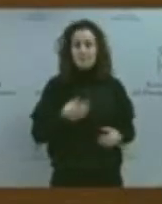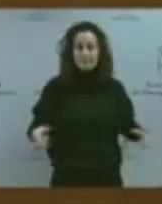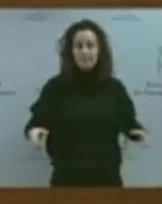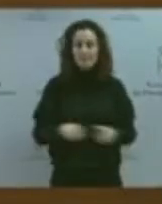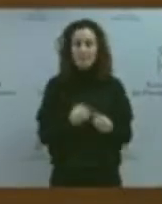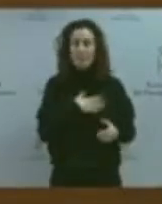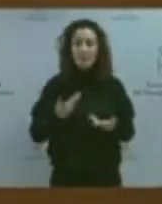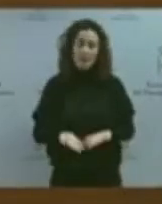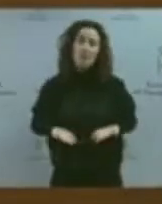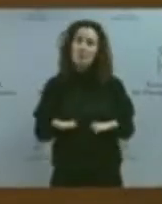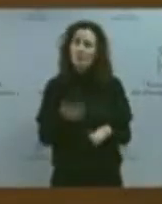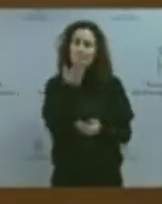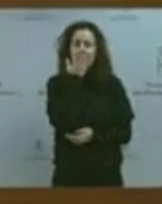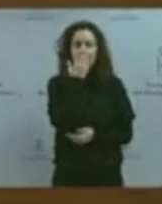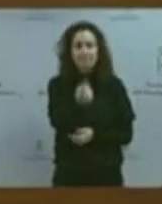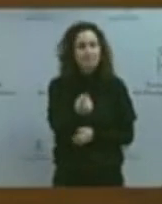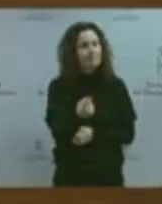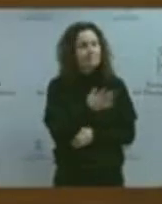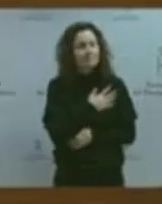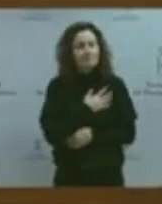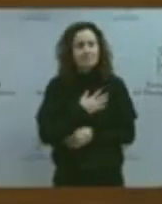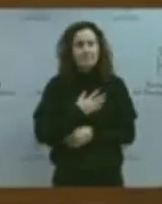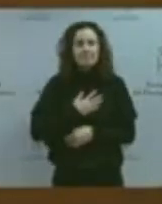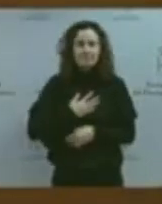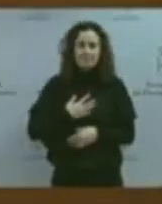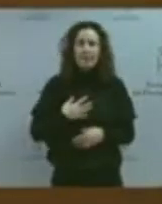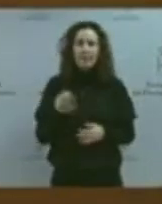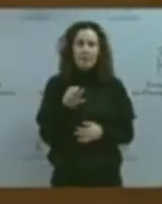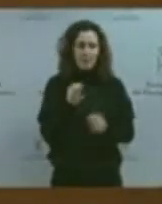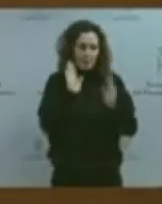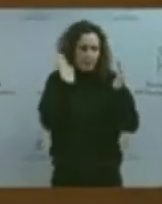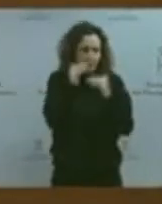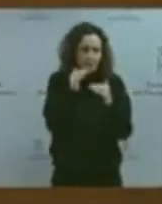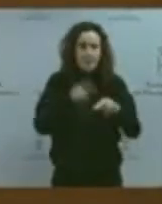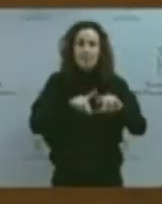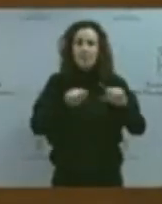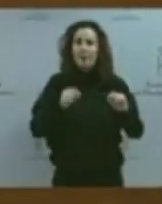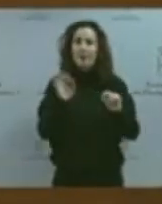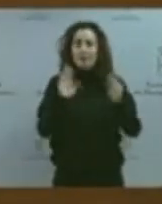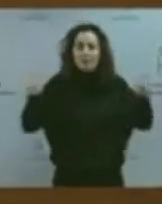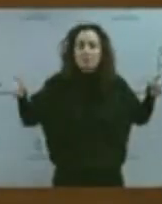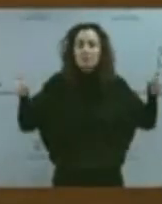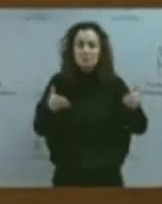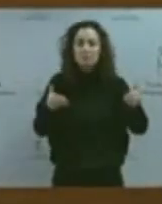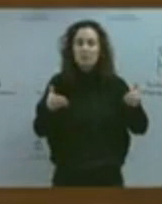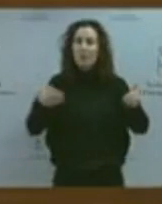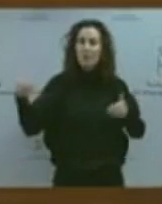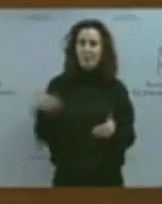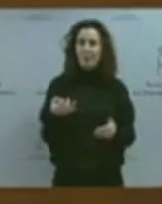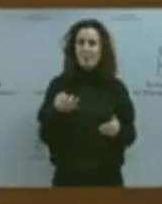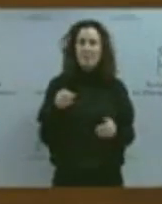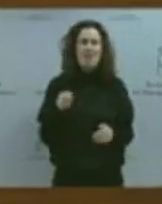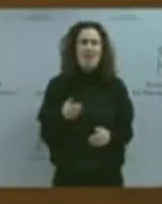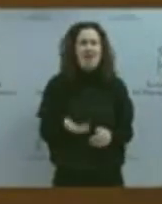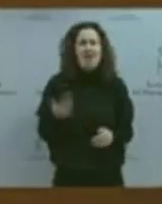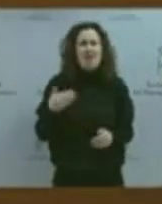ayudarle, queremos que se centre, que este Gobierno del Principado de Asturias centre los esfuerzos donde los tiene que centrar, porque durante muchísimo tiempo no se hizo lo que se tenía que hacer. Esto